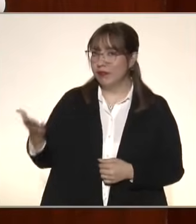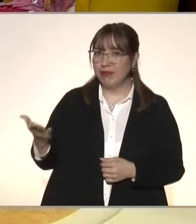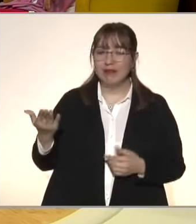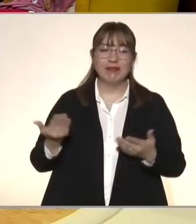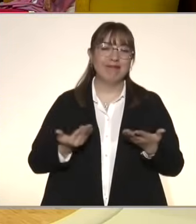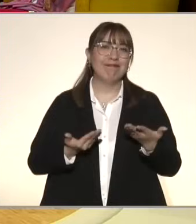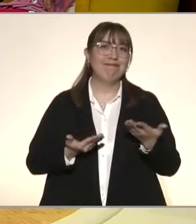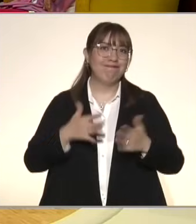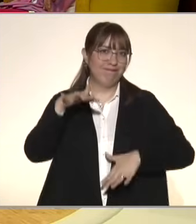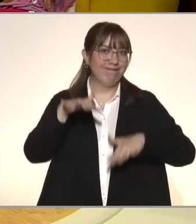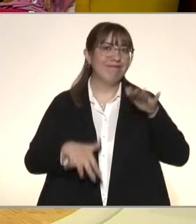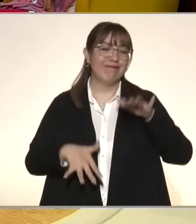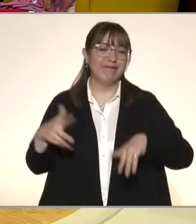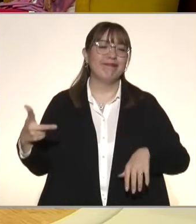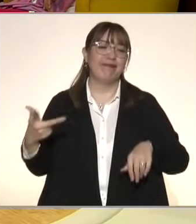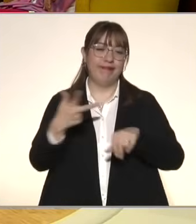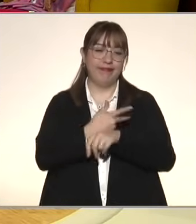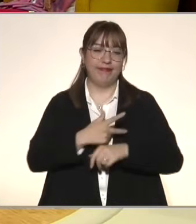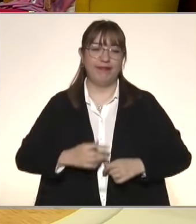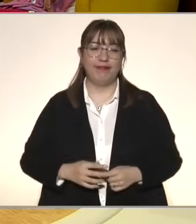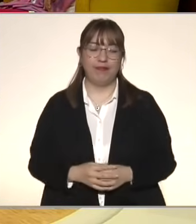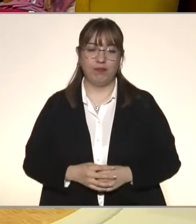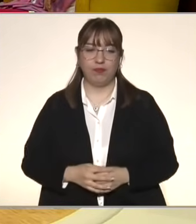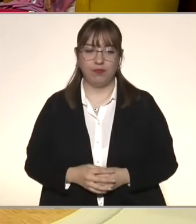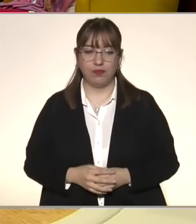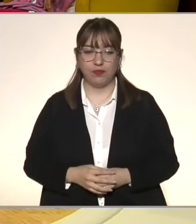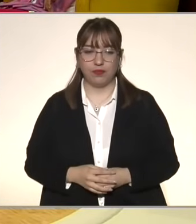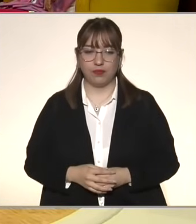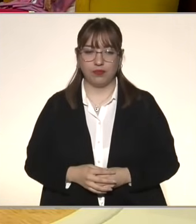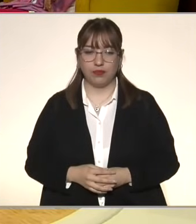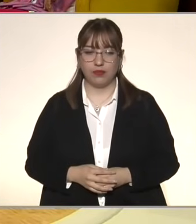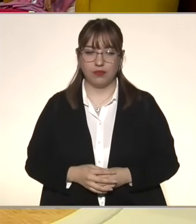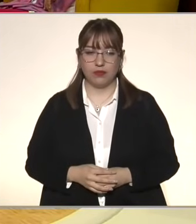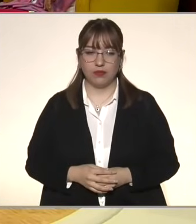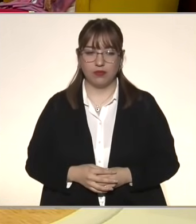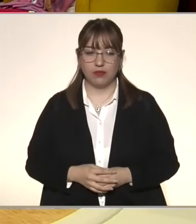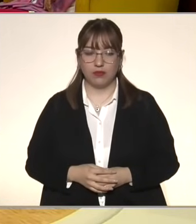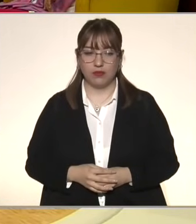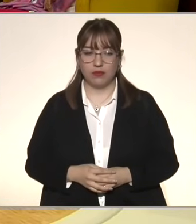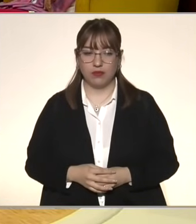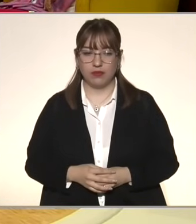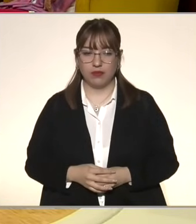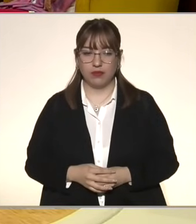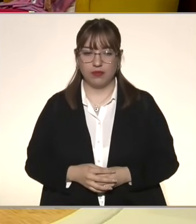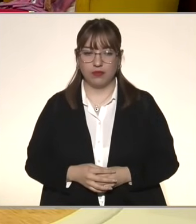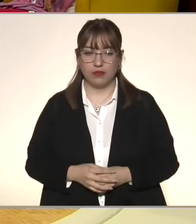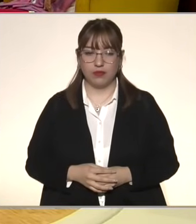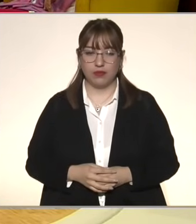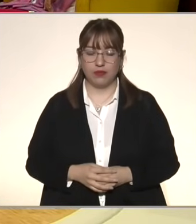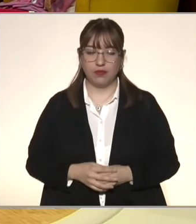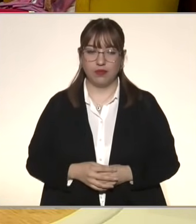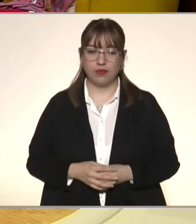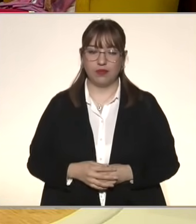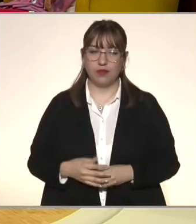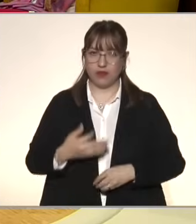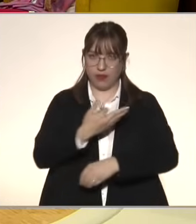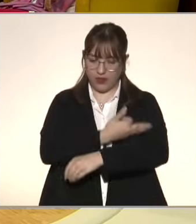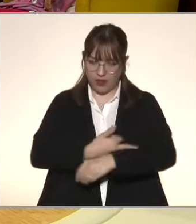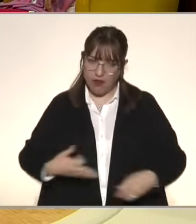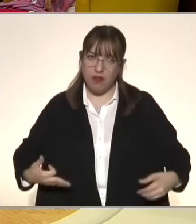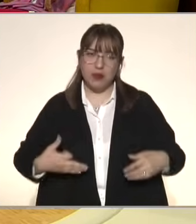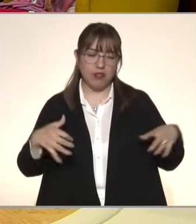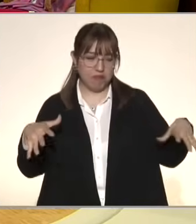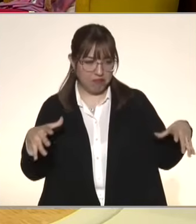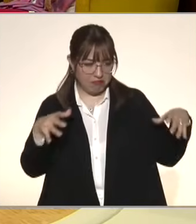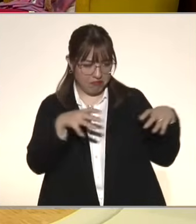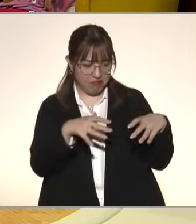que sucede es este enfrentamiento con los familiares que si hacen la reflexión que les hemos estado invitando todo